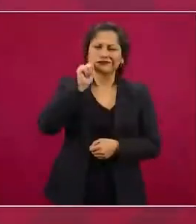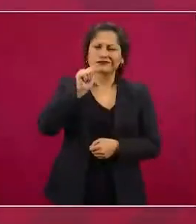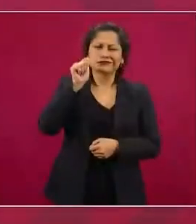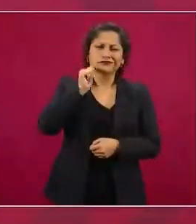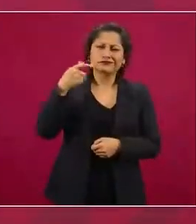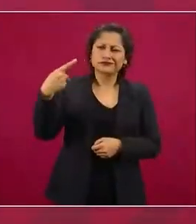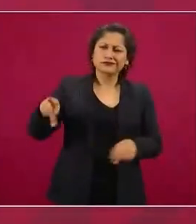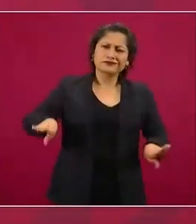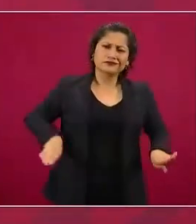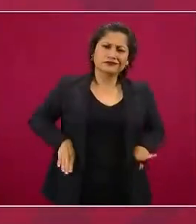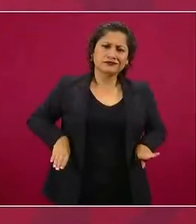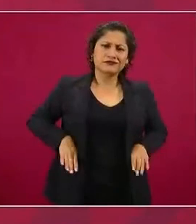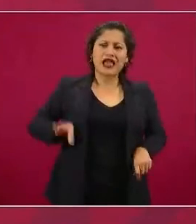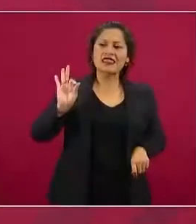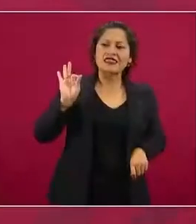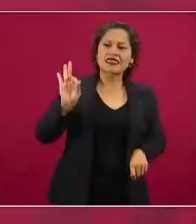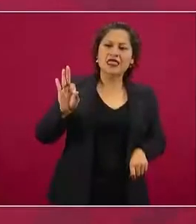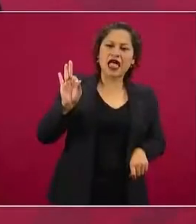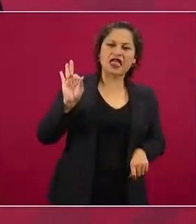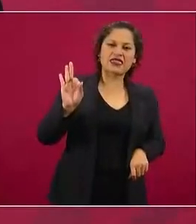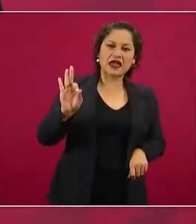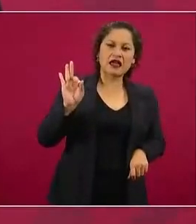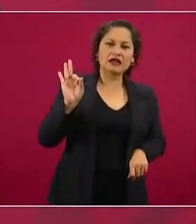pero ¿cómo